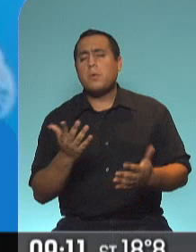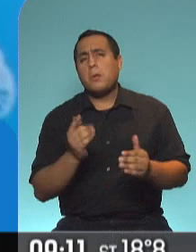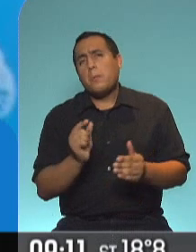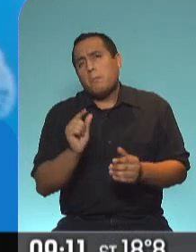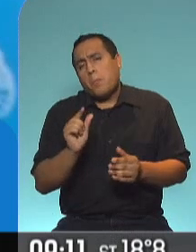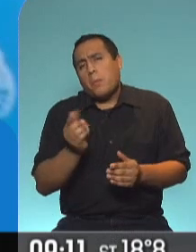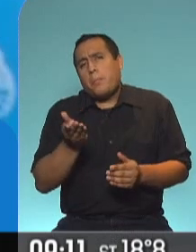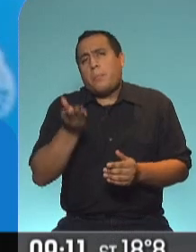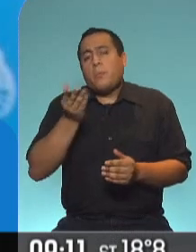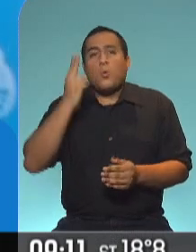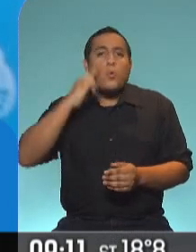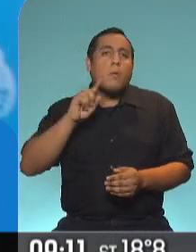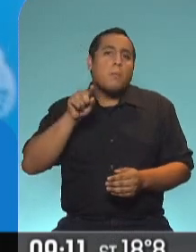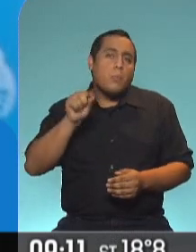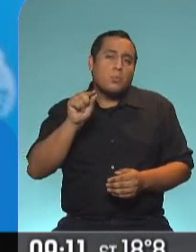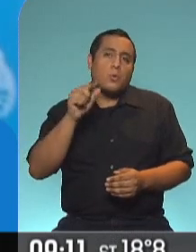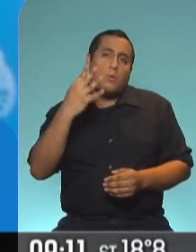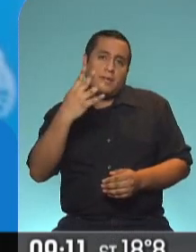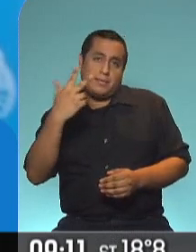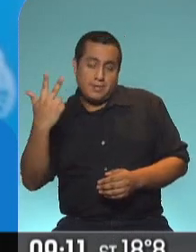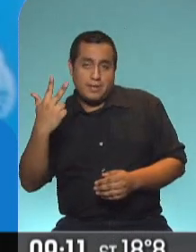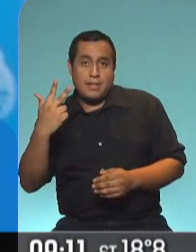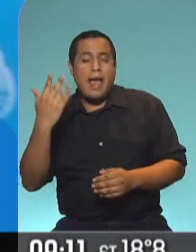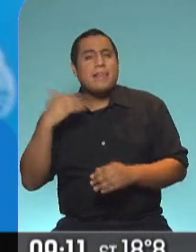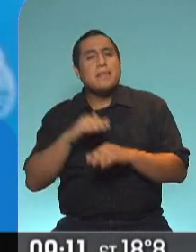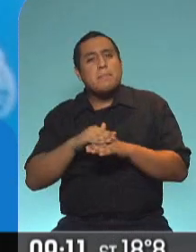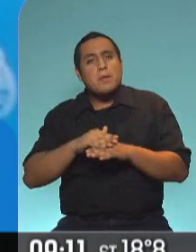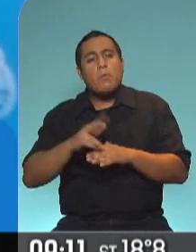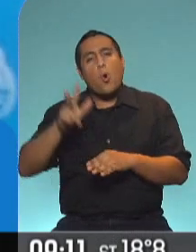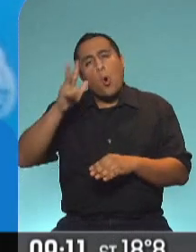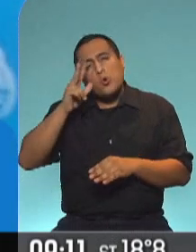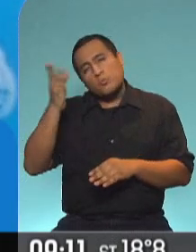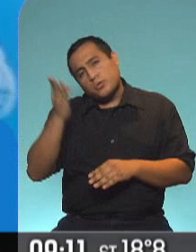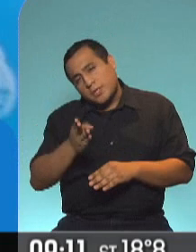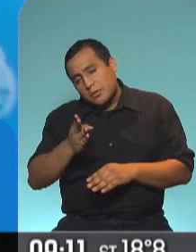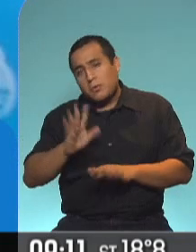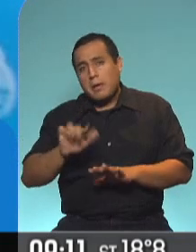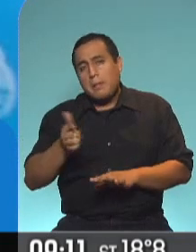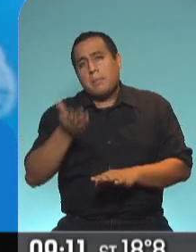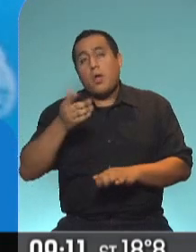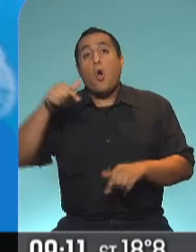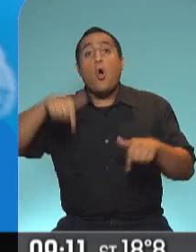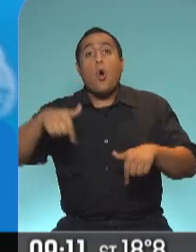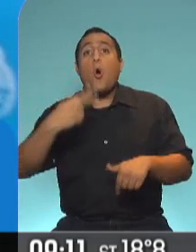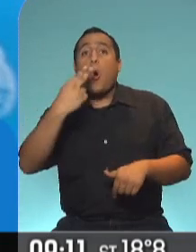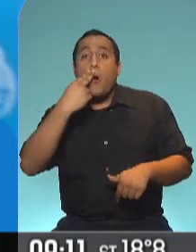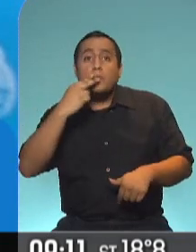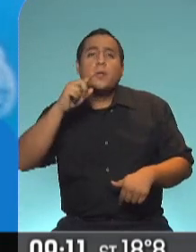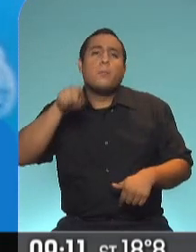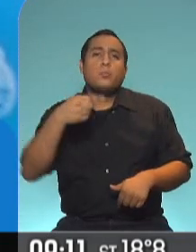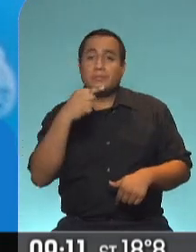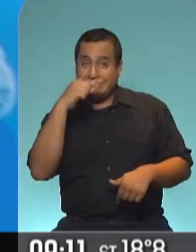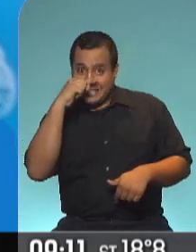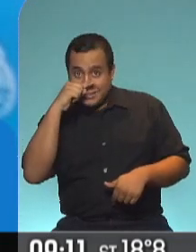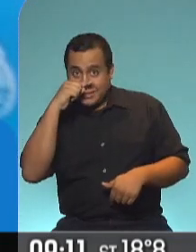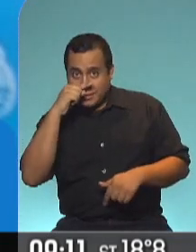aumento 9.43 habíamos llevado un mínimo de alrededor de 8 por ciento y en el día de hoy 11.7